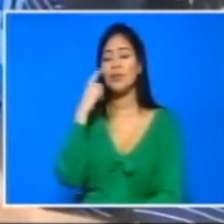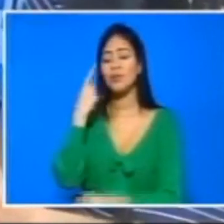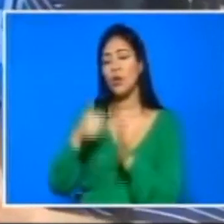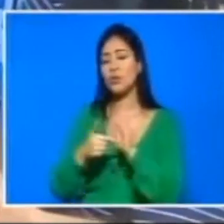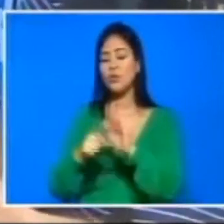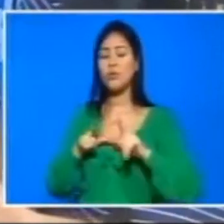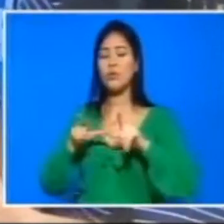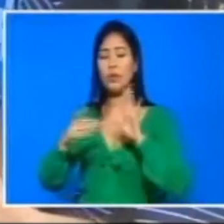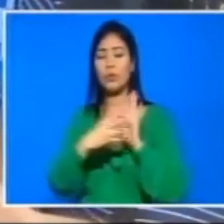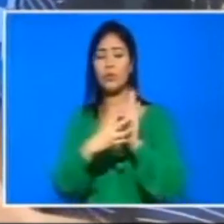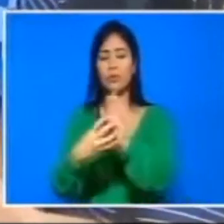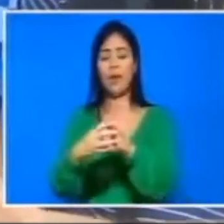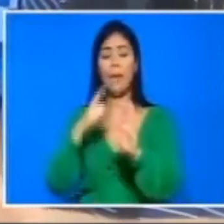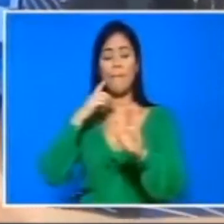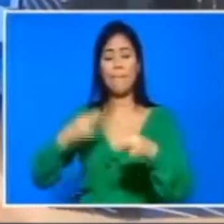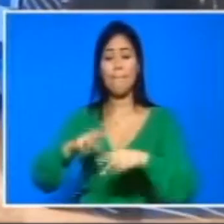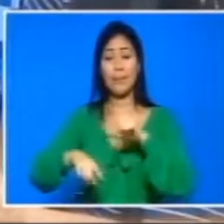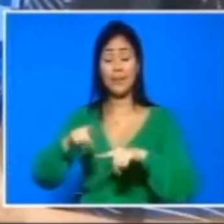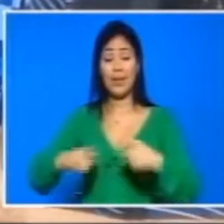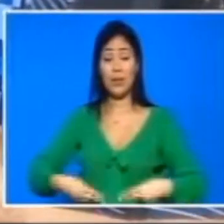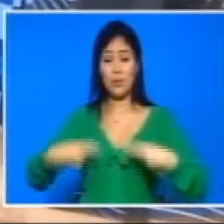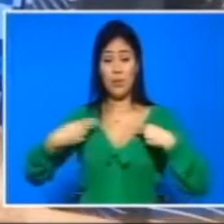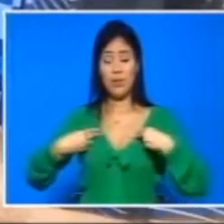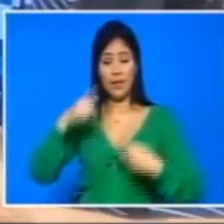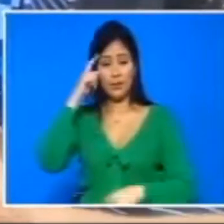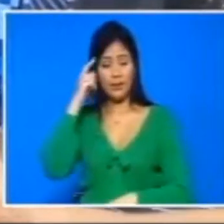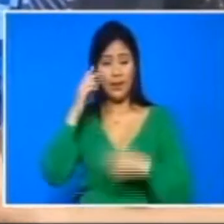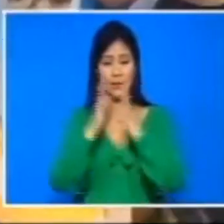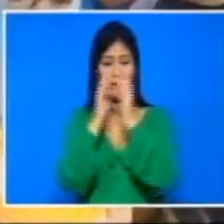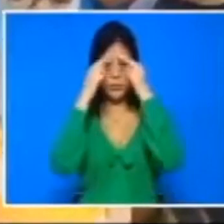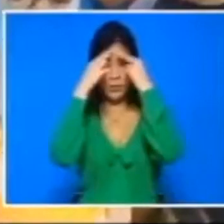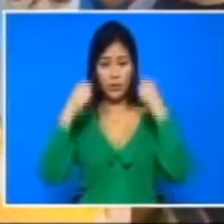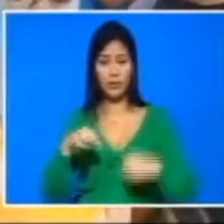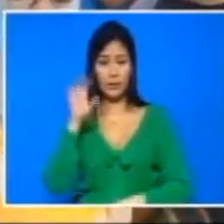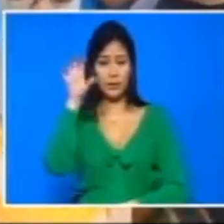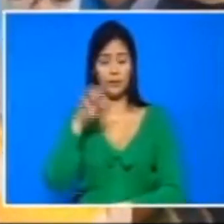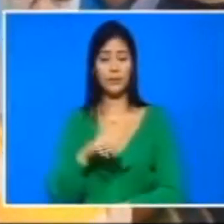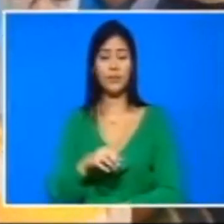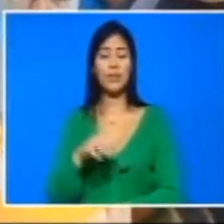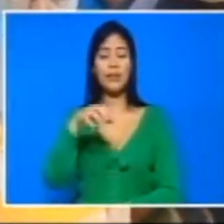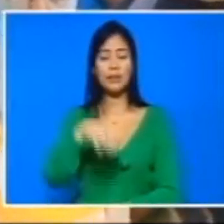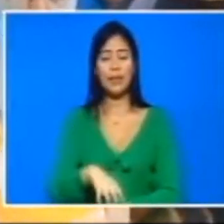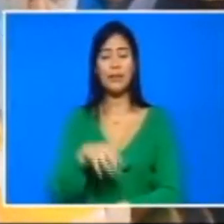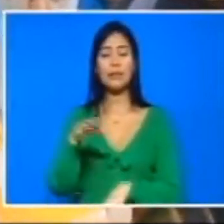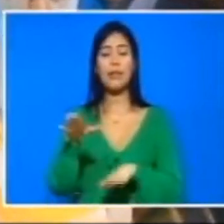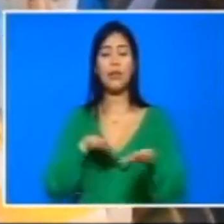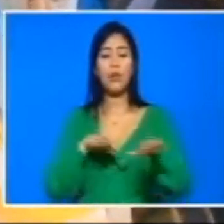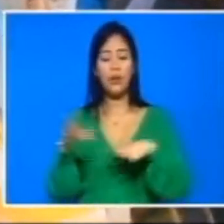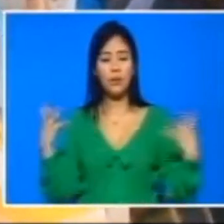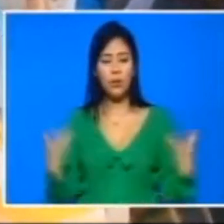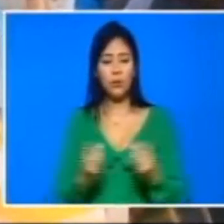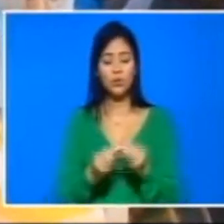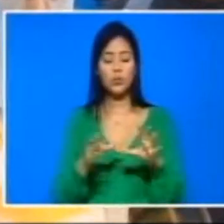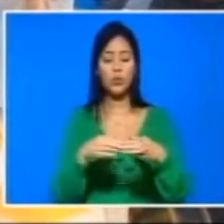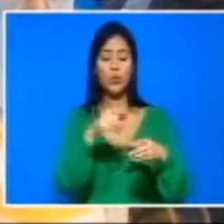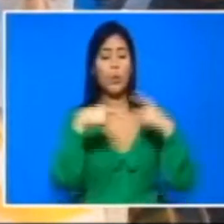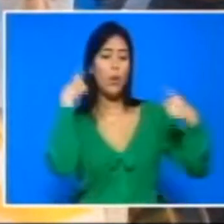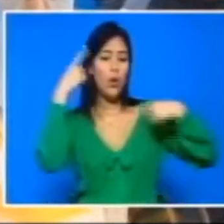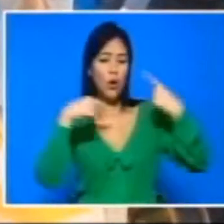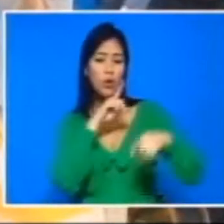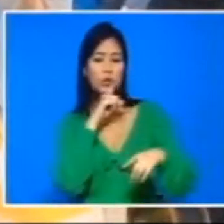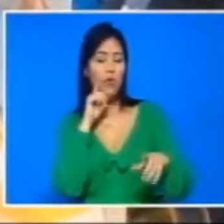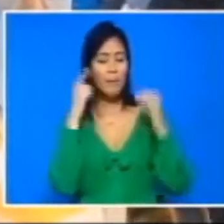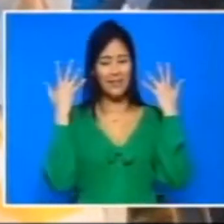Patrimonio Cultural Inmaterial de la Humanidad a esta manifestación del Día de los Santos Inocentes en el país. Desde el estado Cojedes y junto a la parranda de locos de las